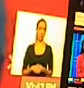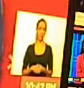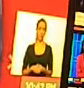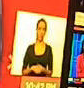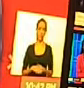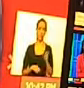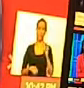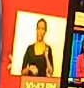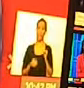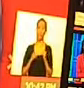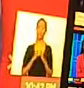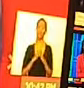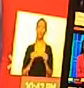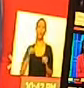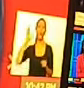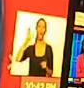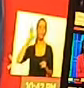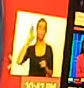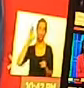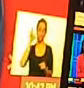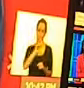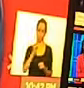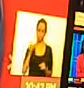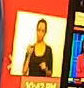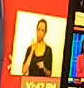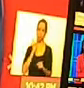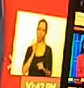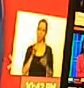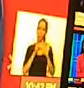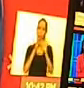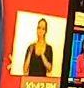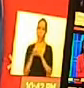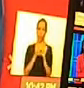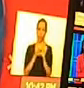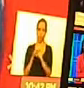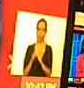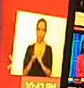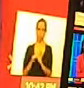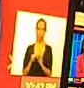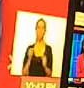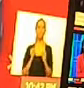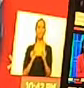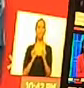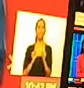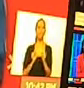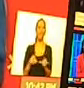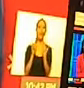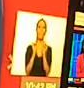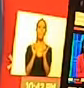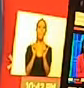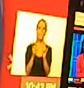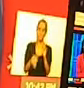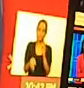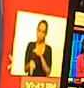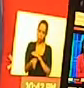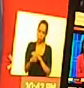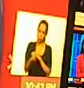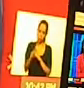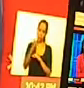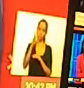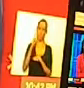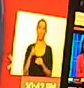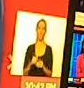todos los patriotas, debemos unirnos y seguir una misma línea en pro